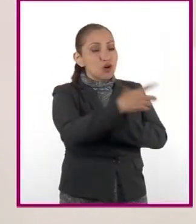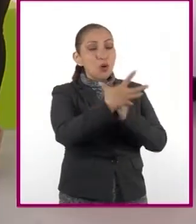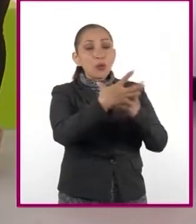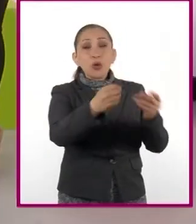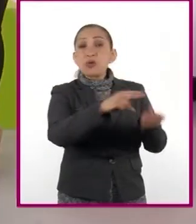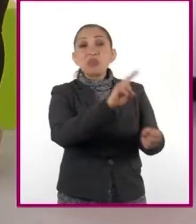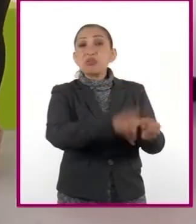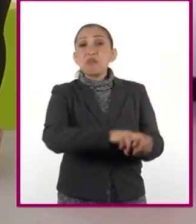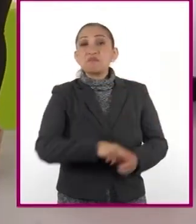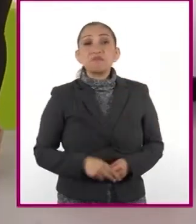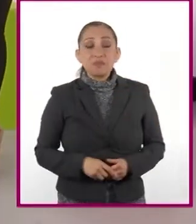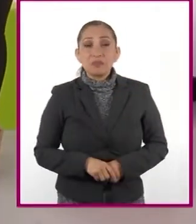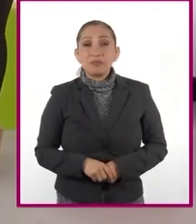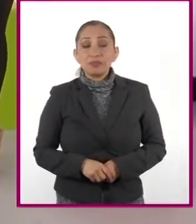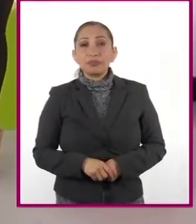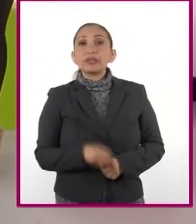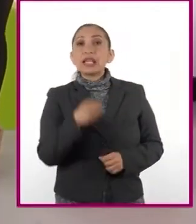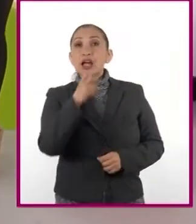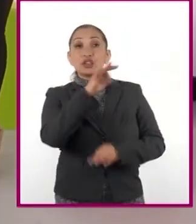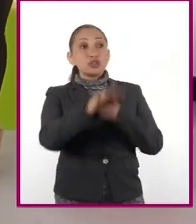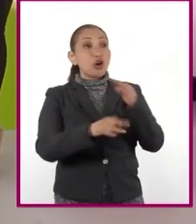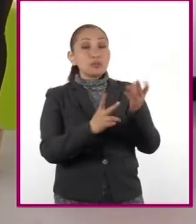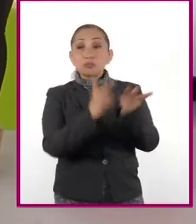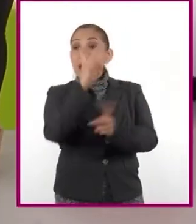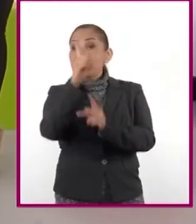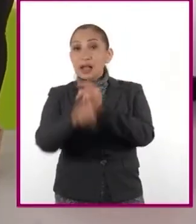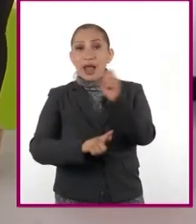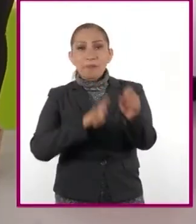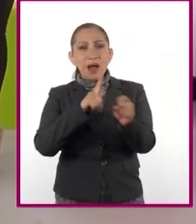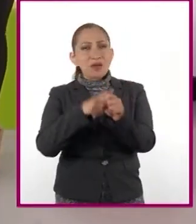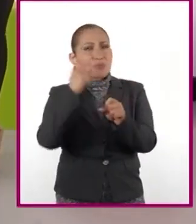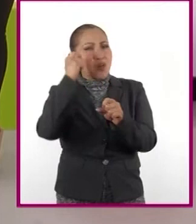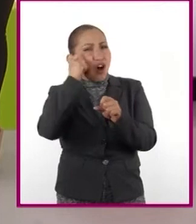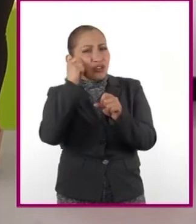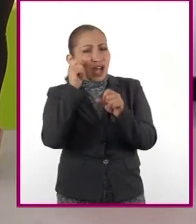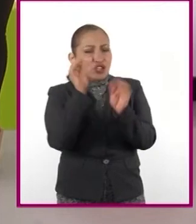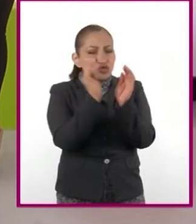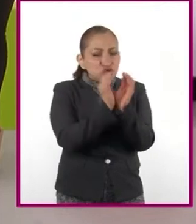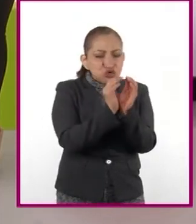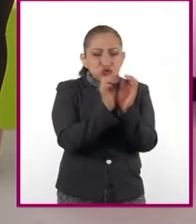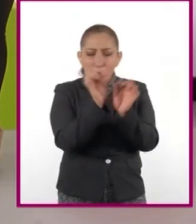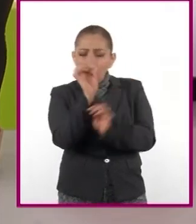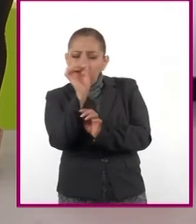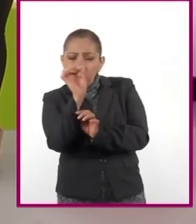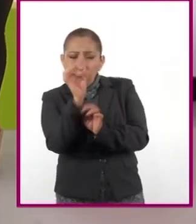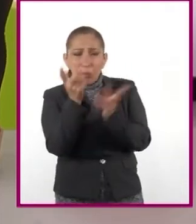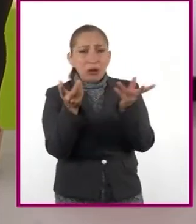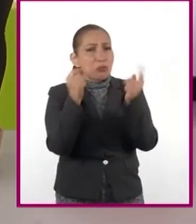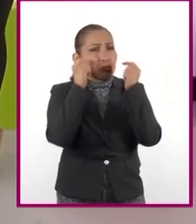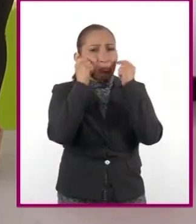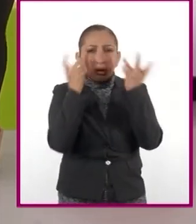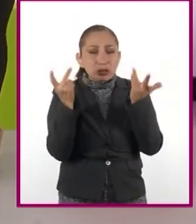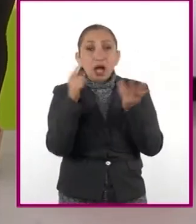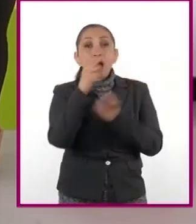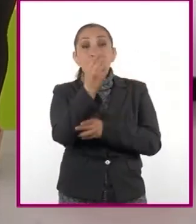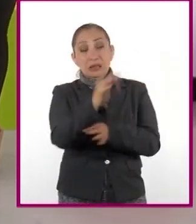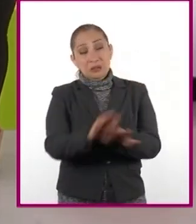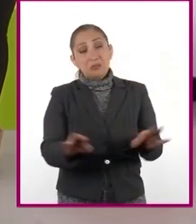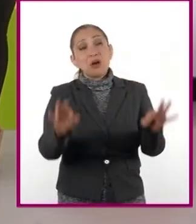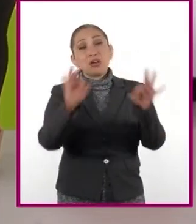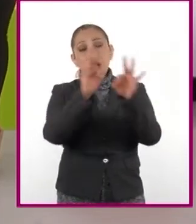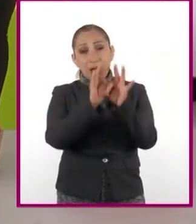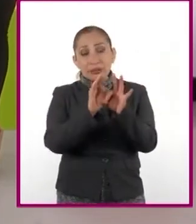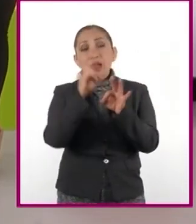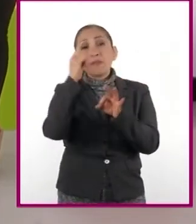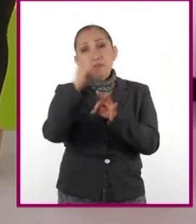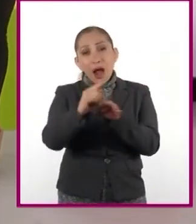natural. Todas las especies del planeta, por insignificantes que algunas parezcan ser, son esenciales para la